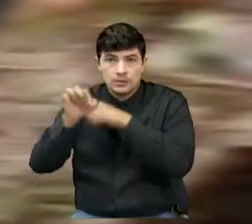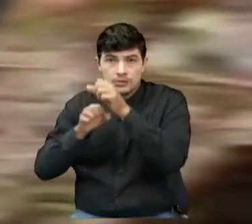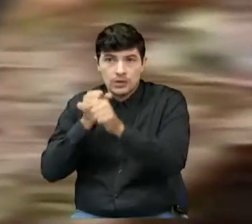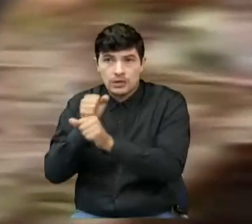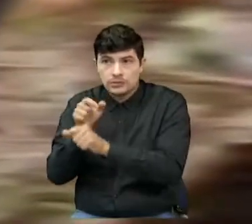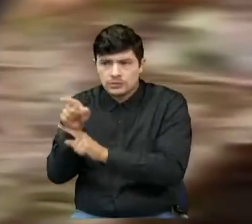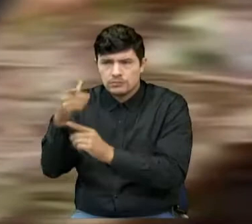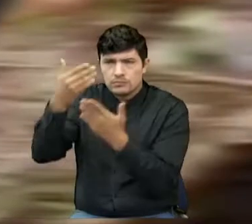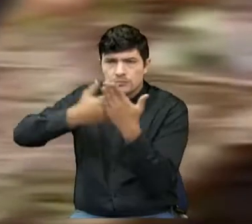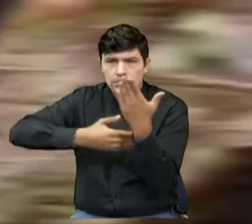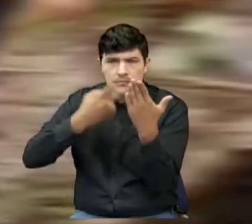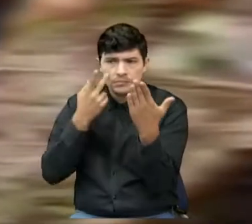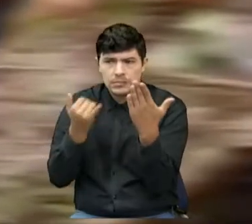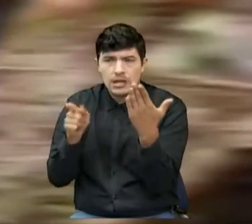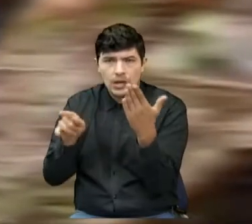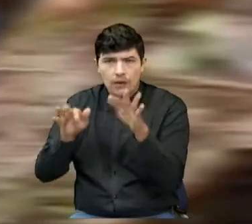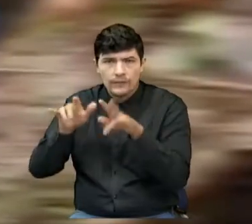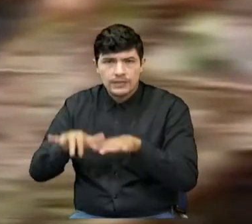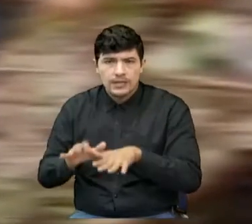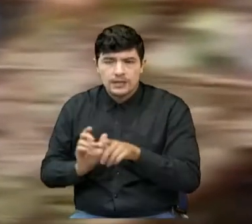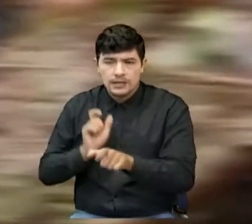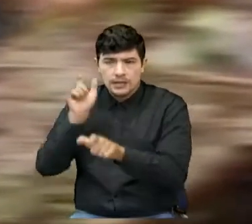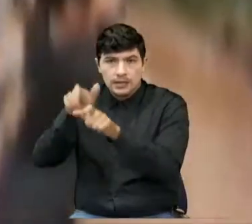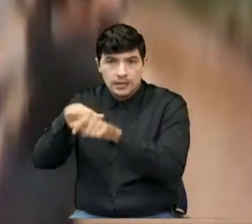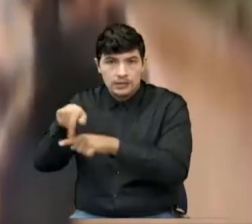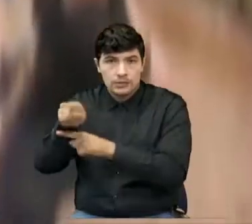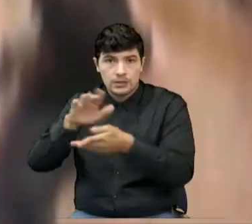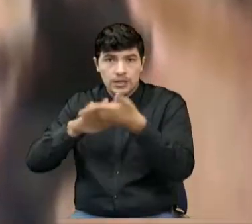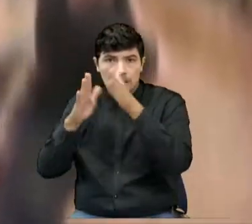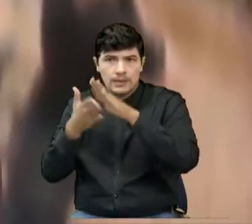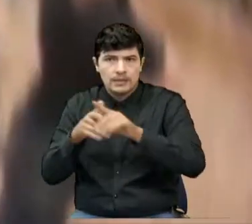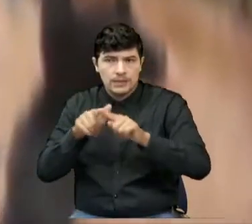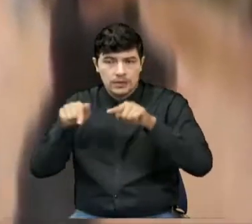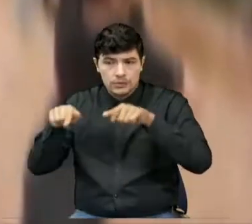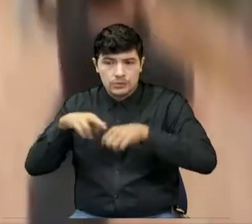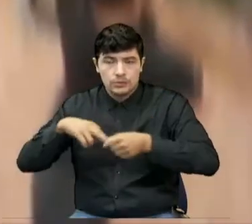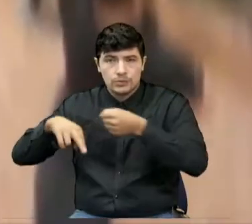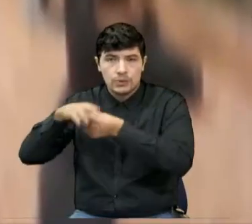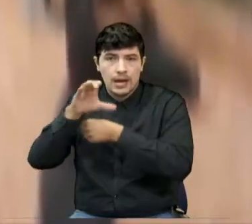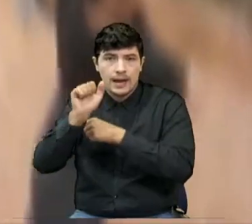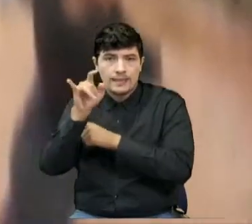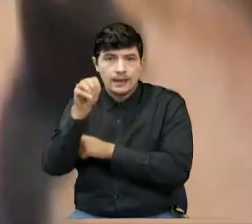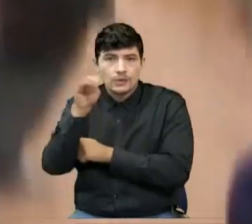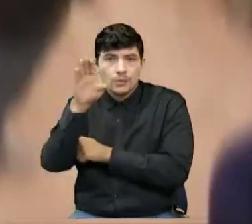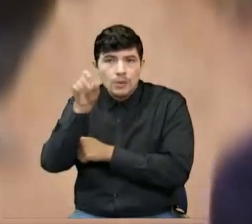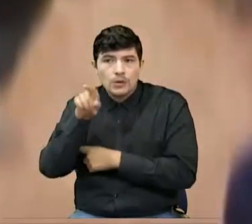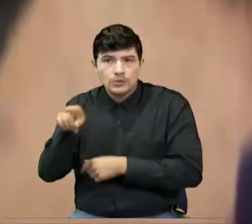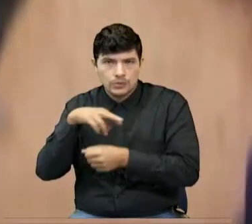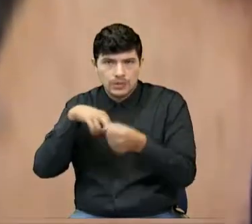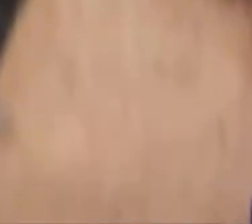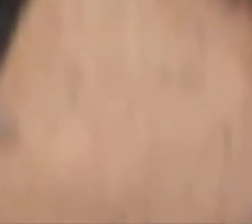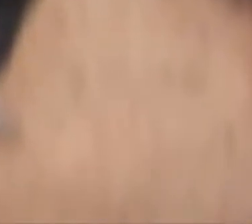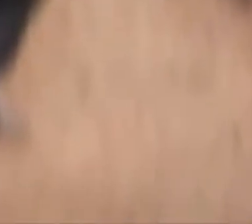documento elaborado por la oficina del alto comisionado para la paz siendo el catatumbo una de las regiones con más casos registrados